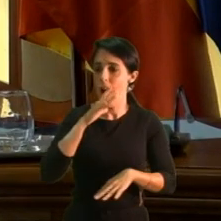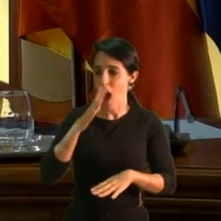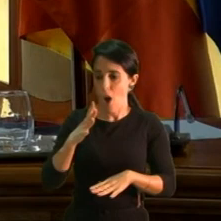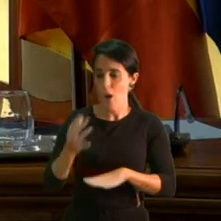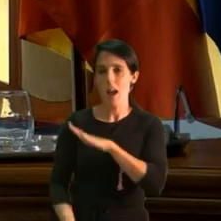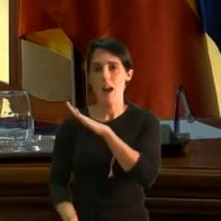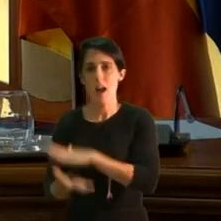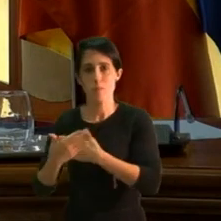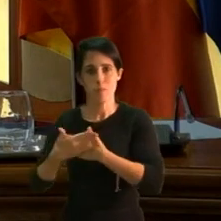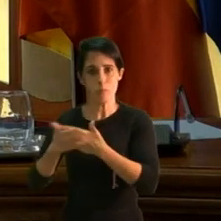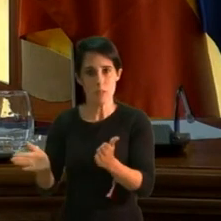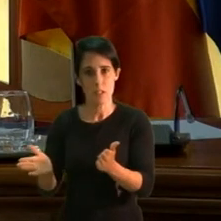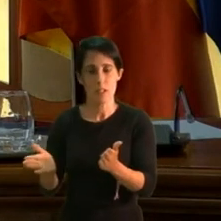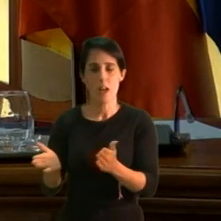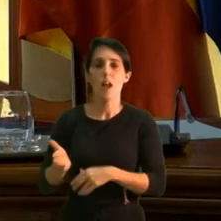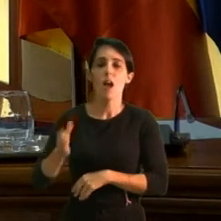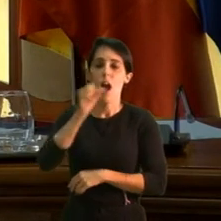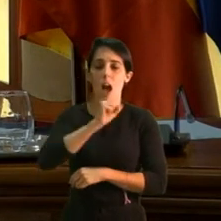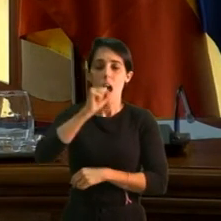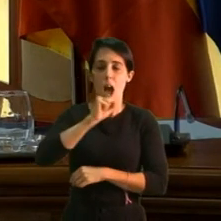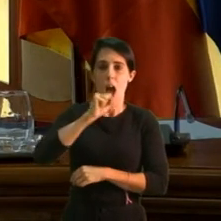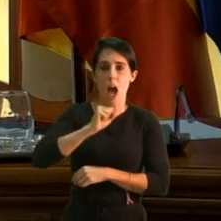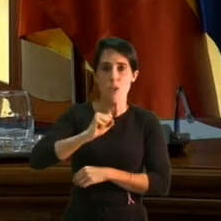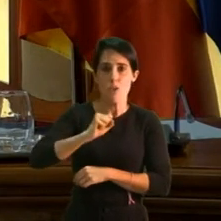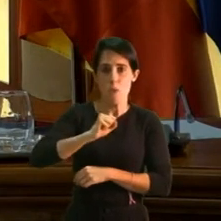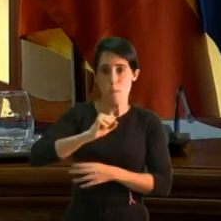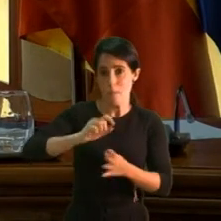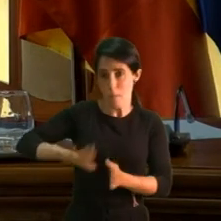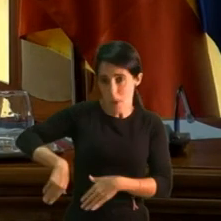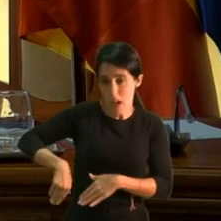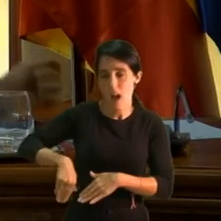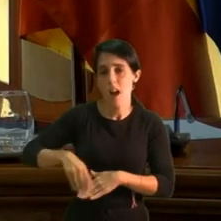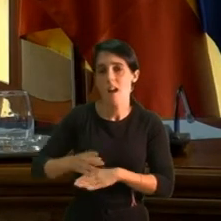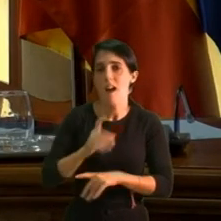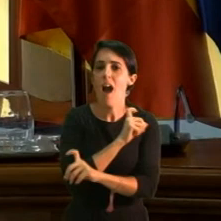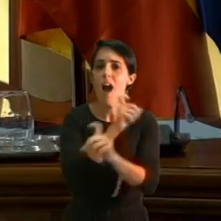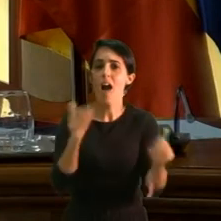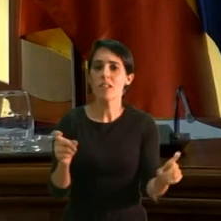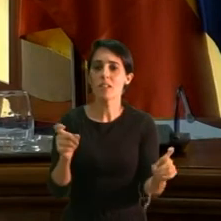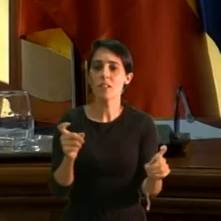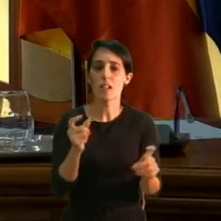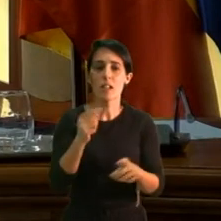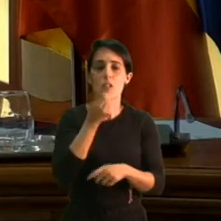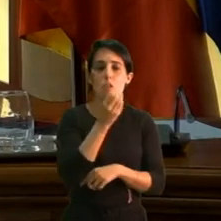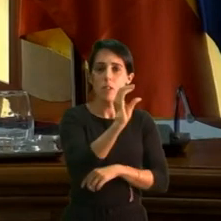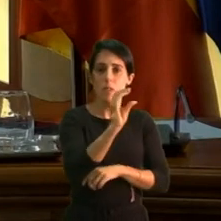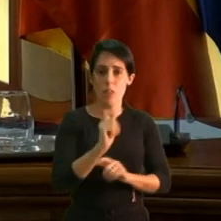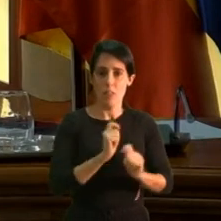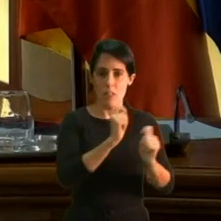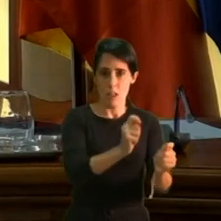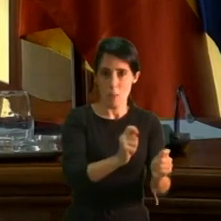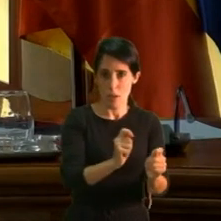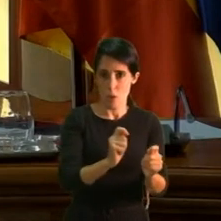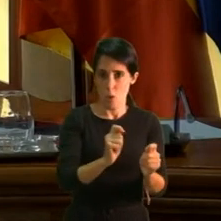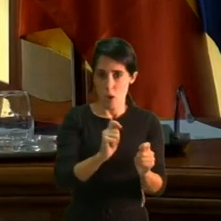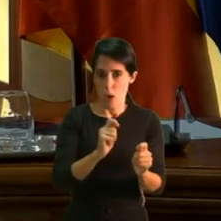se anunció a finales del pasado año, que se otorgarían por esas fechas las subvenciones, nos consta que no se ha otorgado ni un céntimo